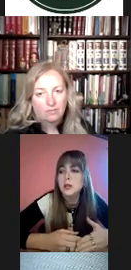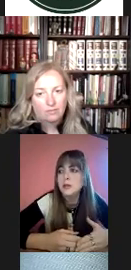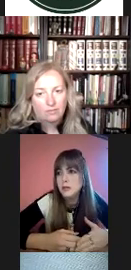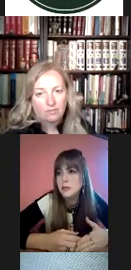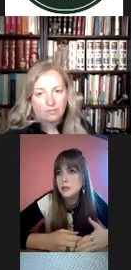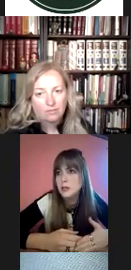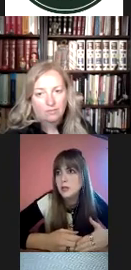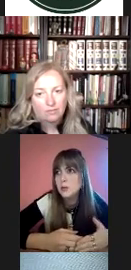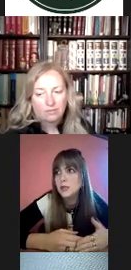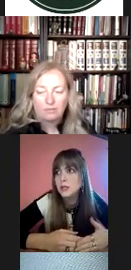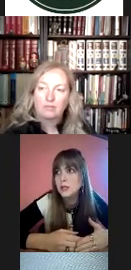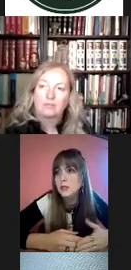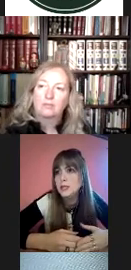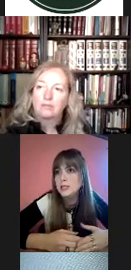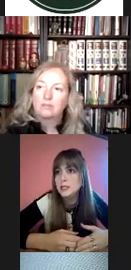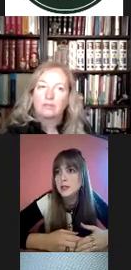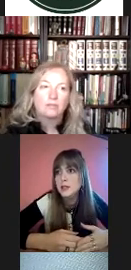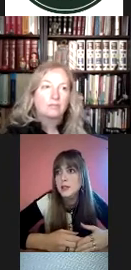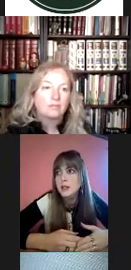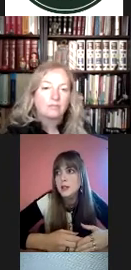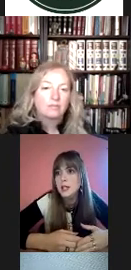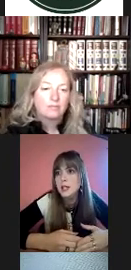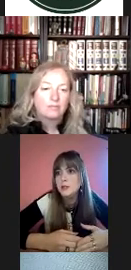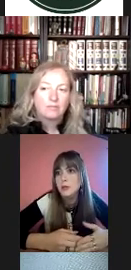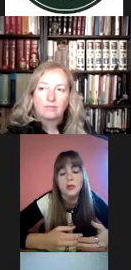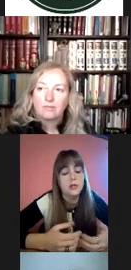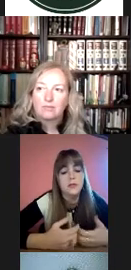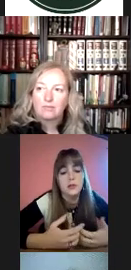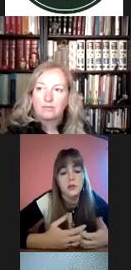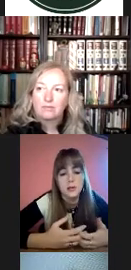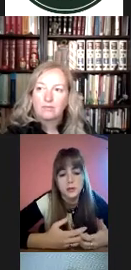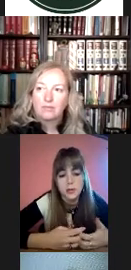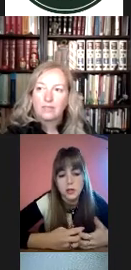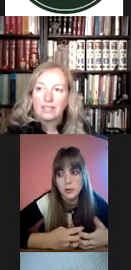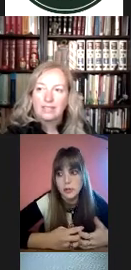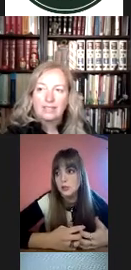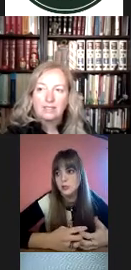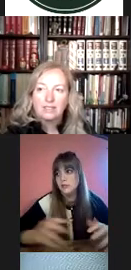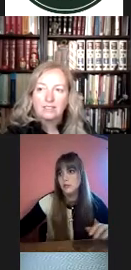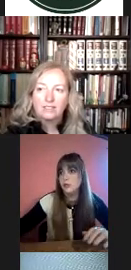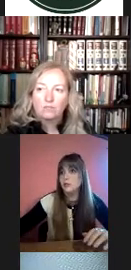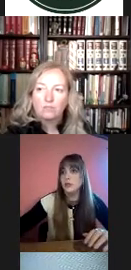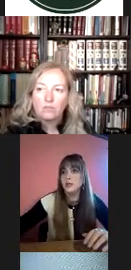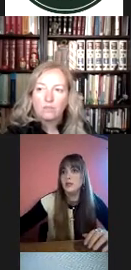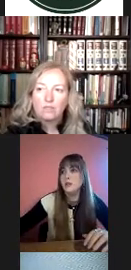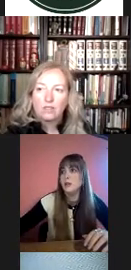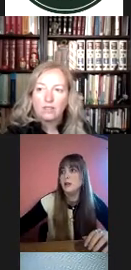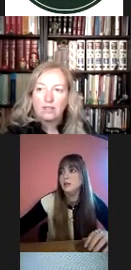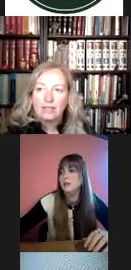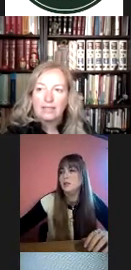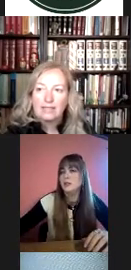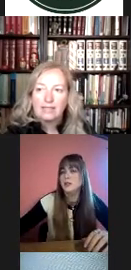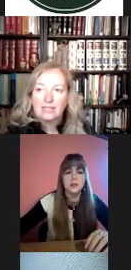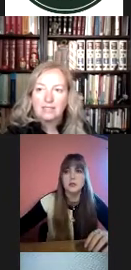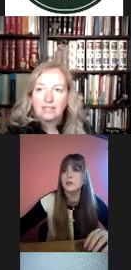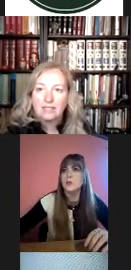lo van a ver, no sé si podría compartirles la pantalla. Y bueno, ellos fueron los que apoyaron el proyecto, son un montonazo, la verdad,